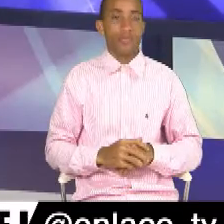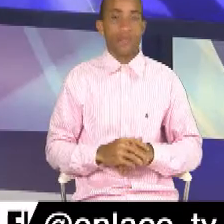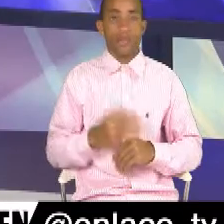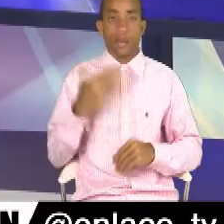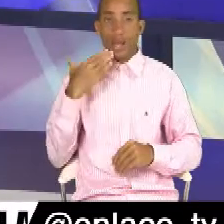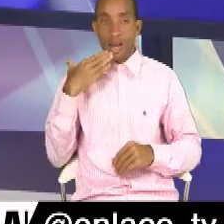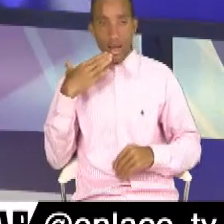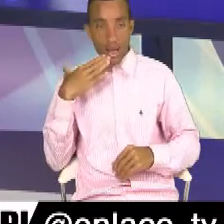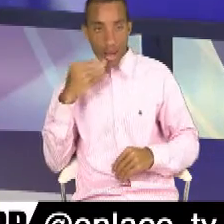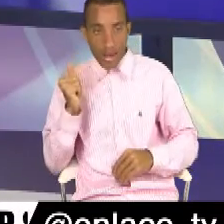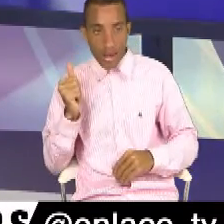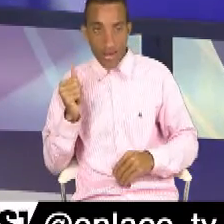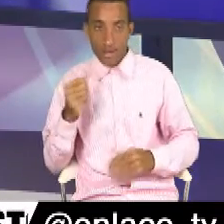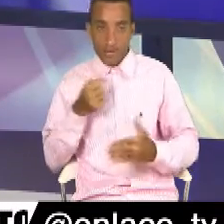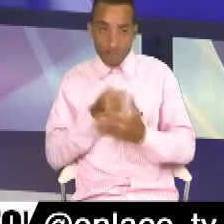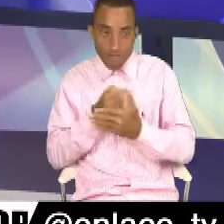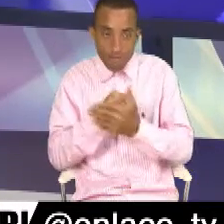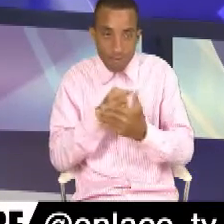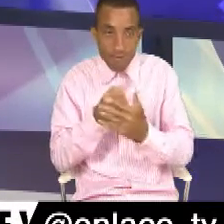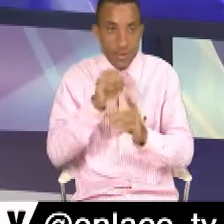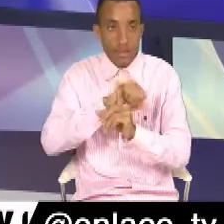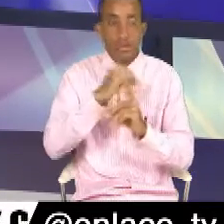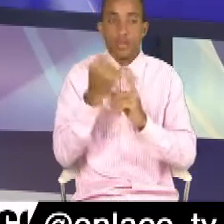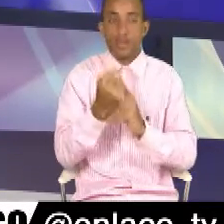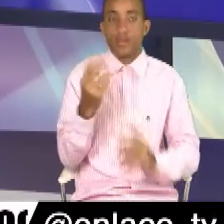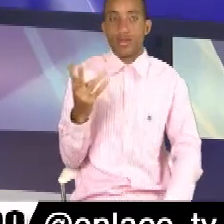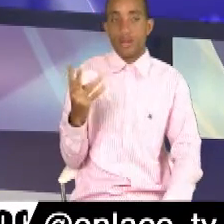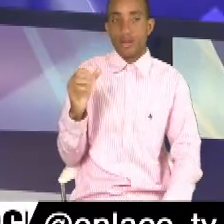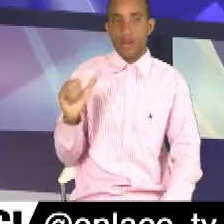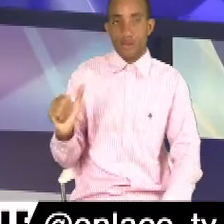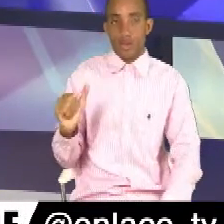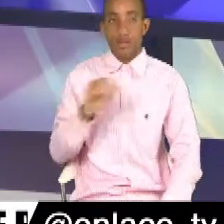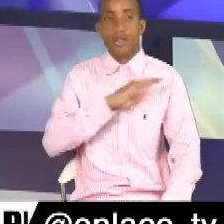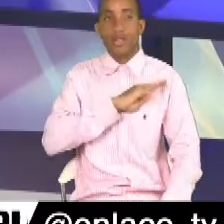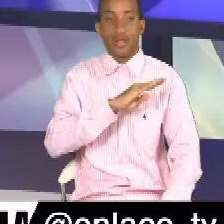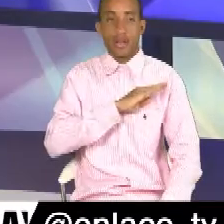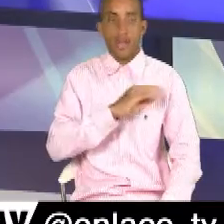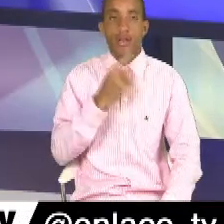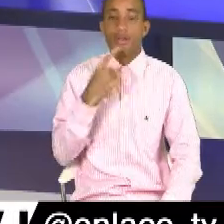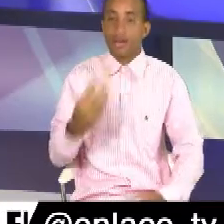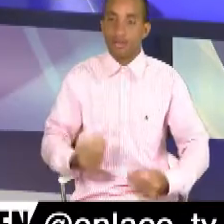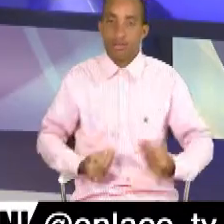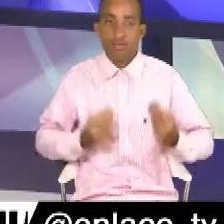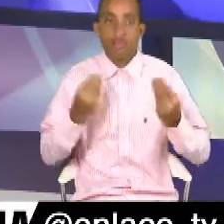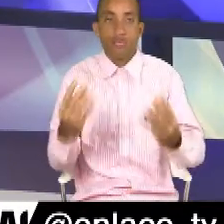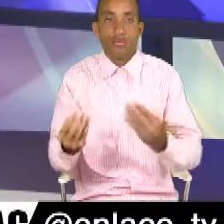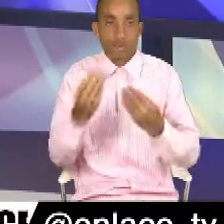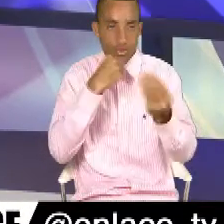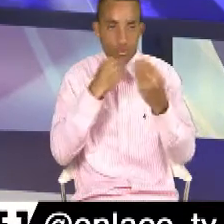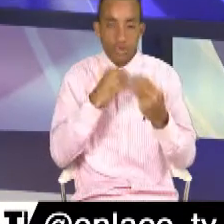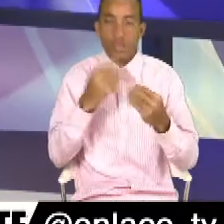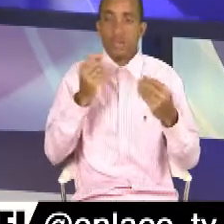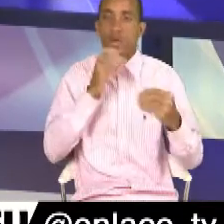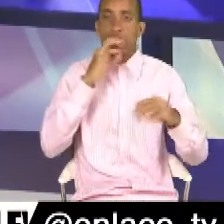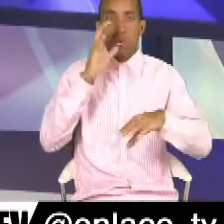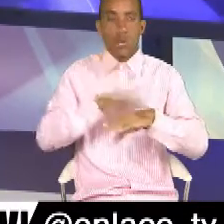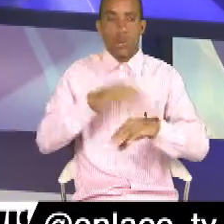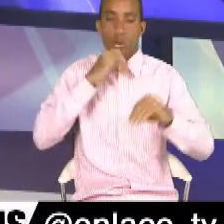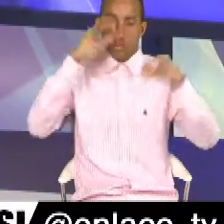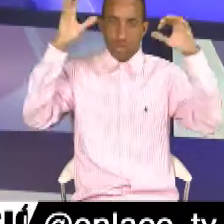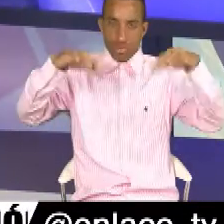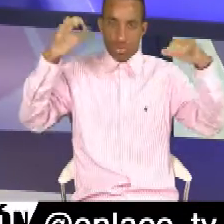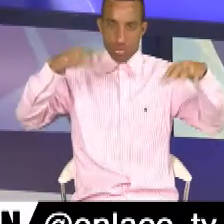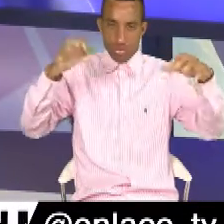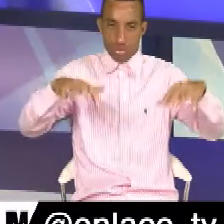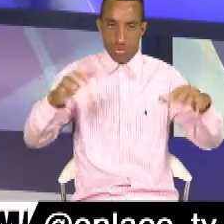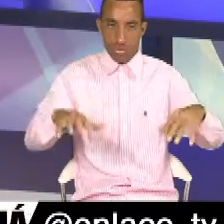nuestro municipio, Mariluz Núñez Herrera, entrega mercados a damnificados por la ola invernal. El recorrido lo acompaña en la Secretaría de Medio Ambiente